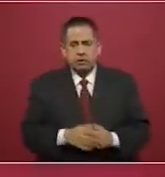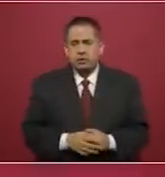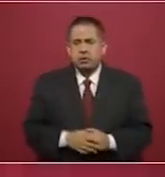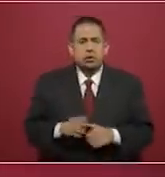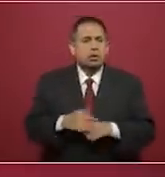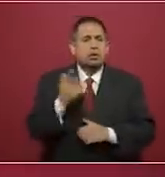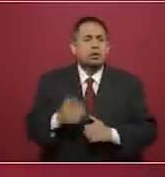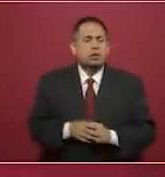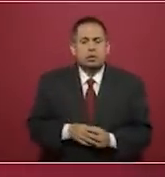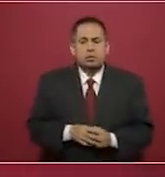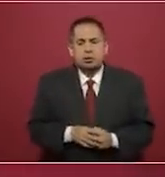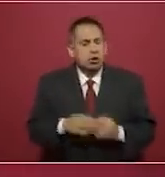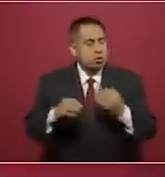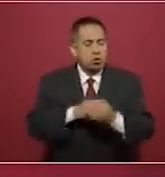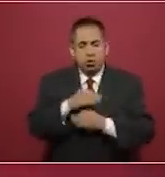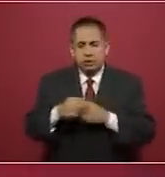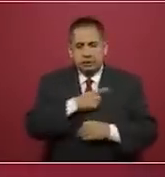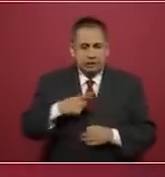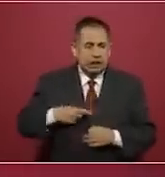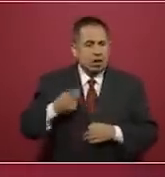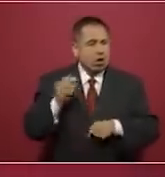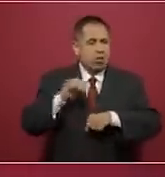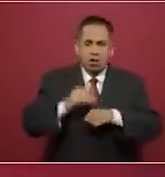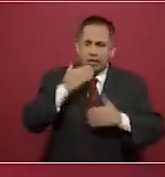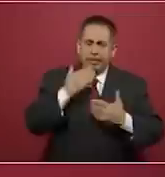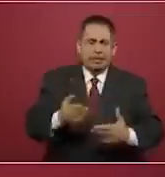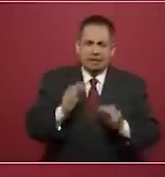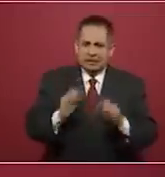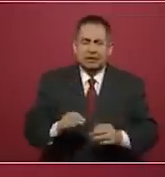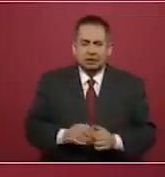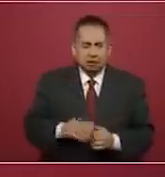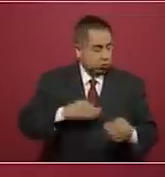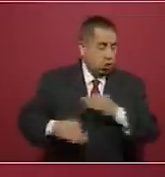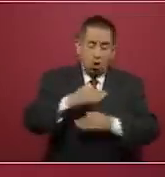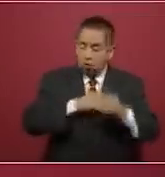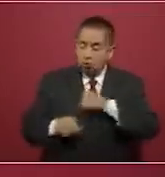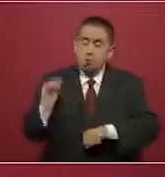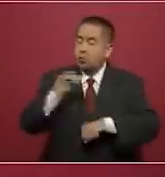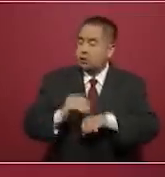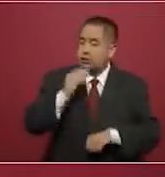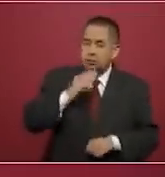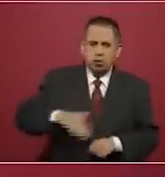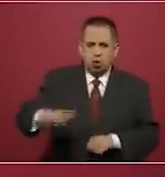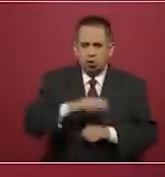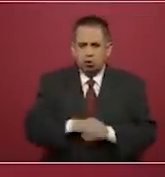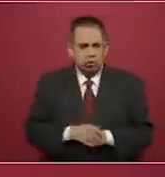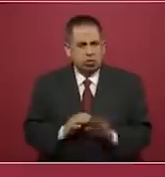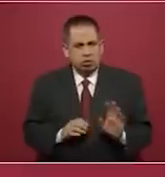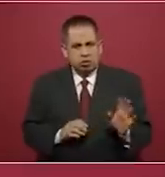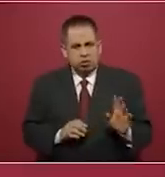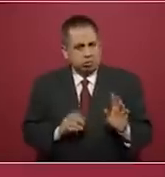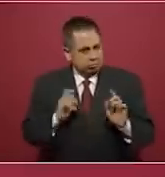porque todos tenemos que portarnos bien todos los ciudadanos esto no es